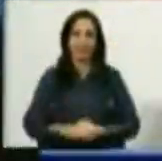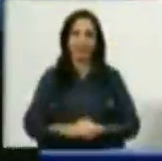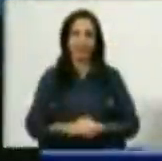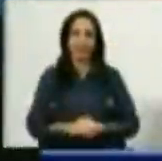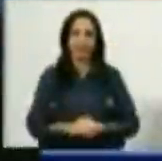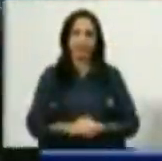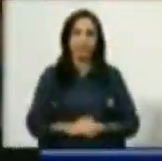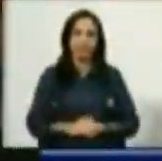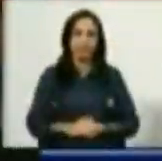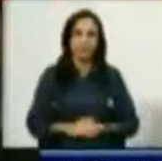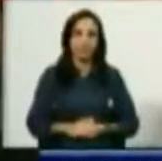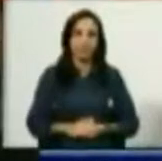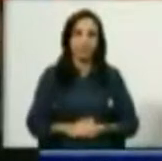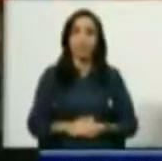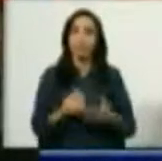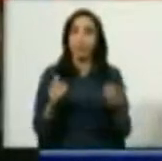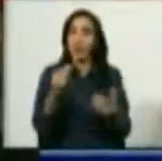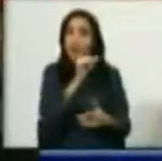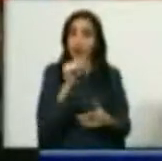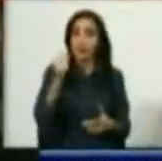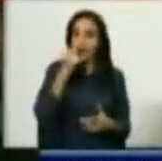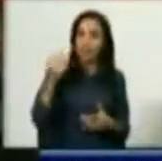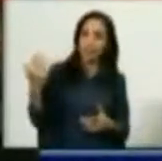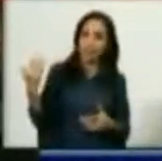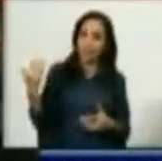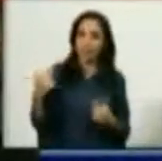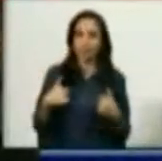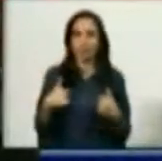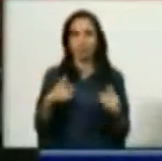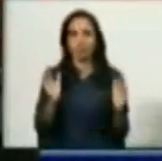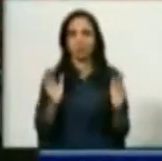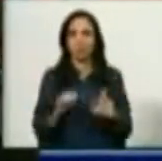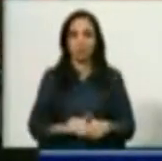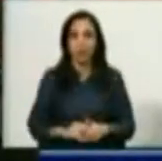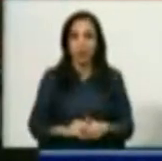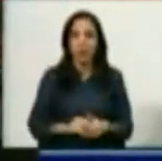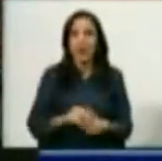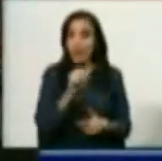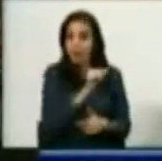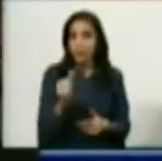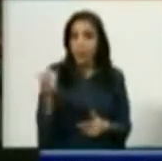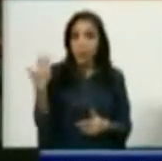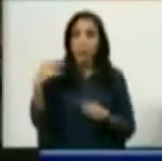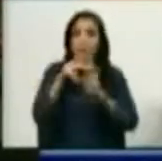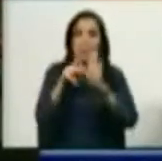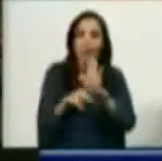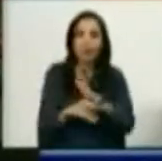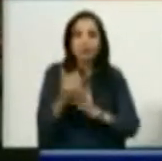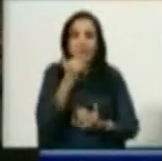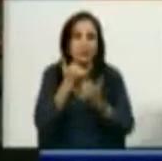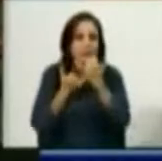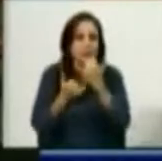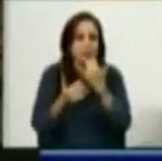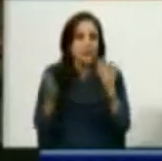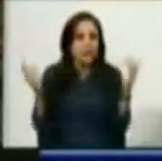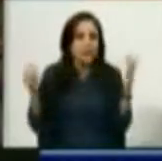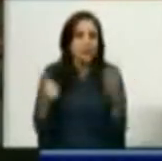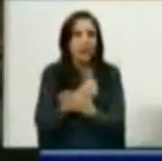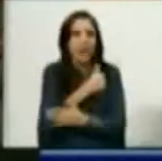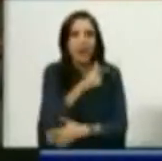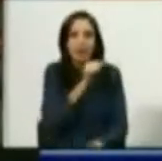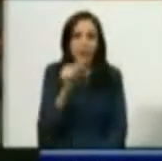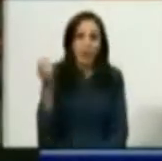y como la semana pasada yo andaba la semana pasada hice el programa con más falla que un carro viejo